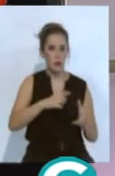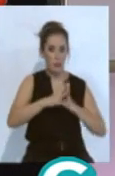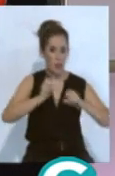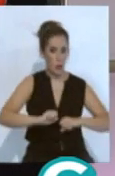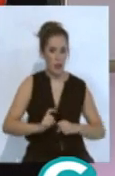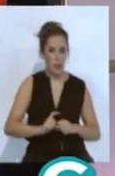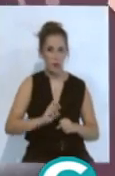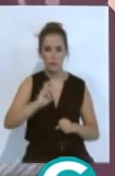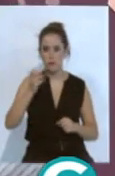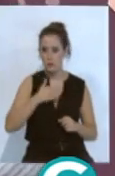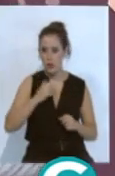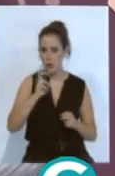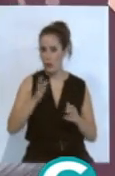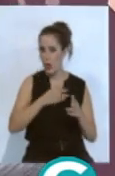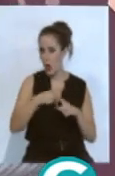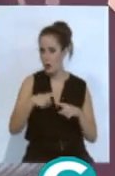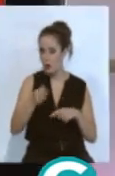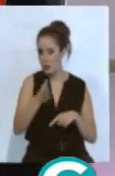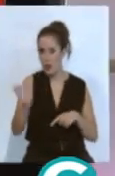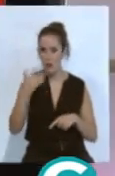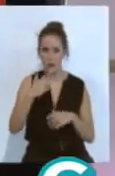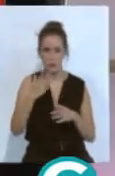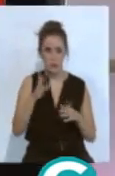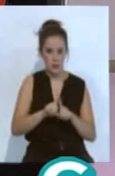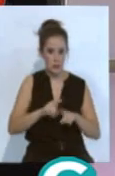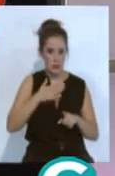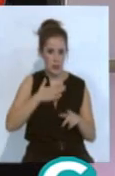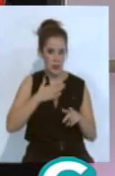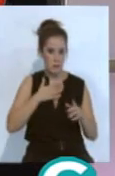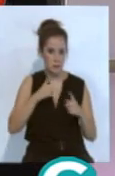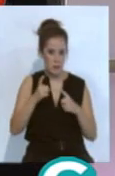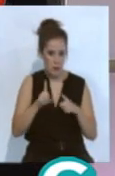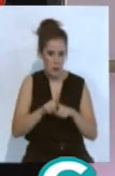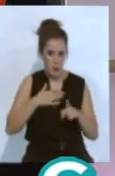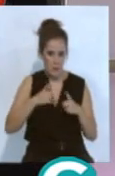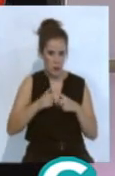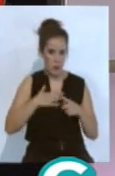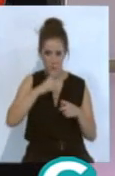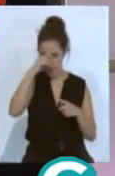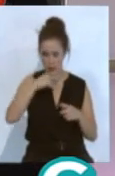con esto. ¿Y quiere otro rumbo? Que va a seguir siendo mi hermano, mi tío y mi padre, que no hay problema.